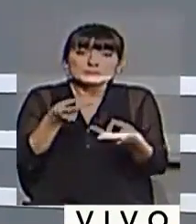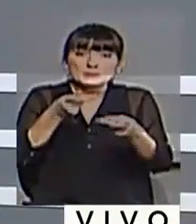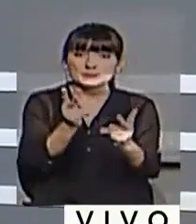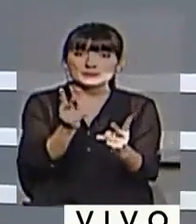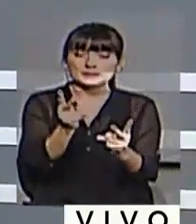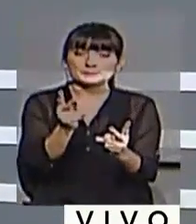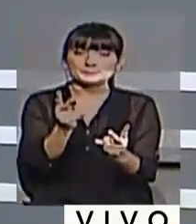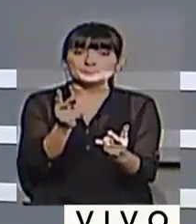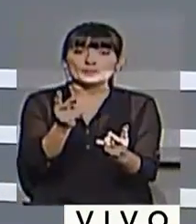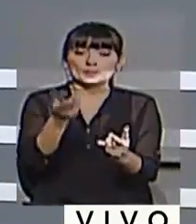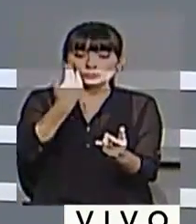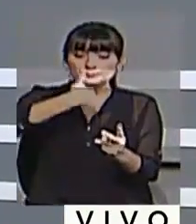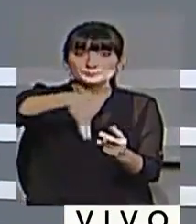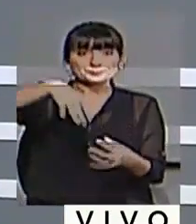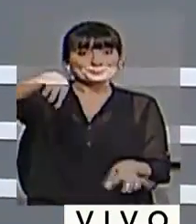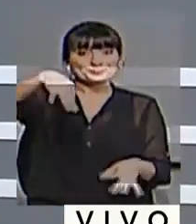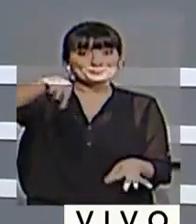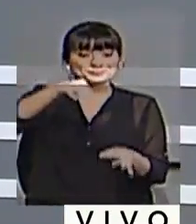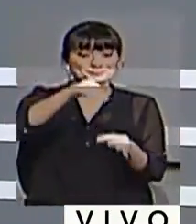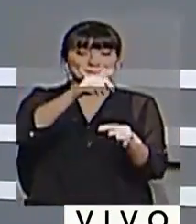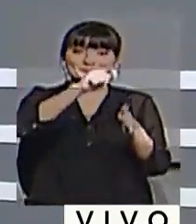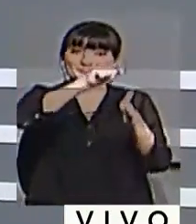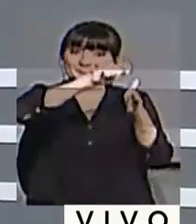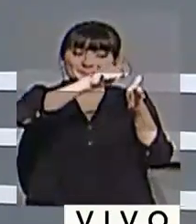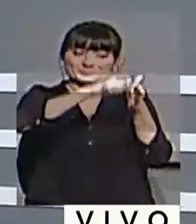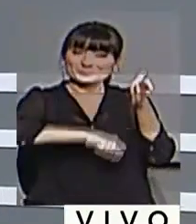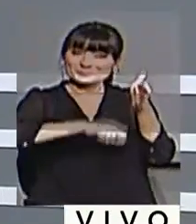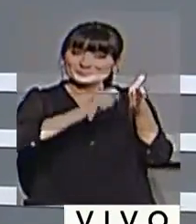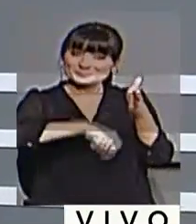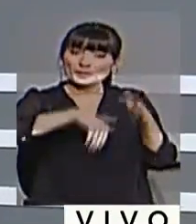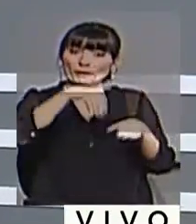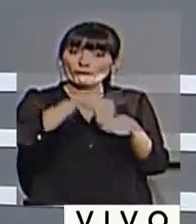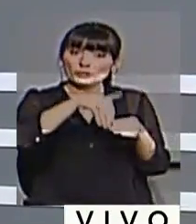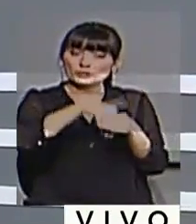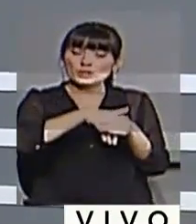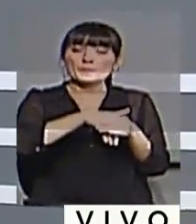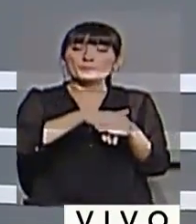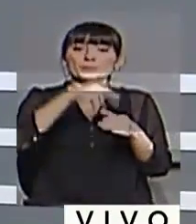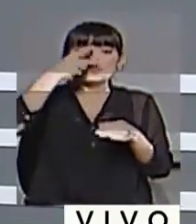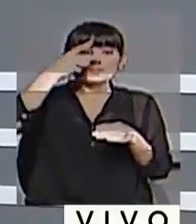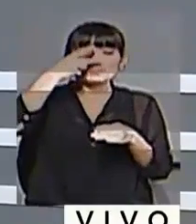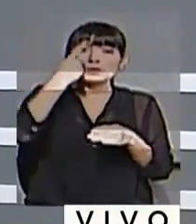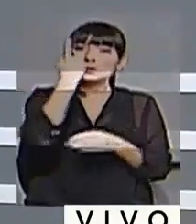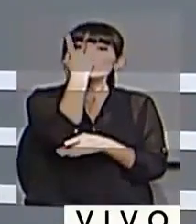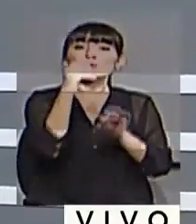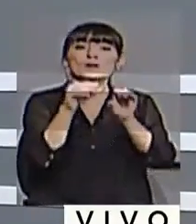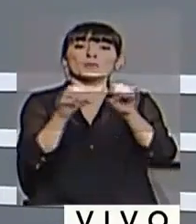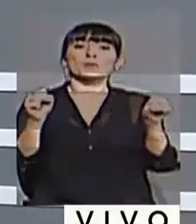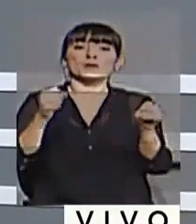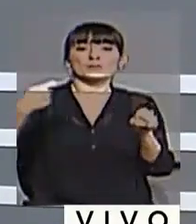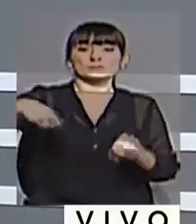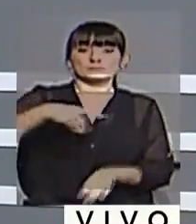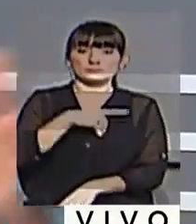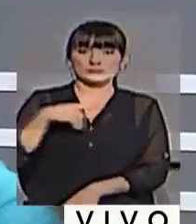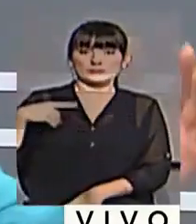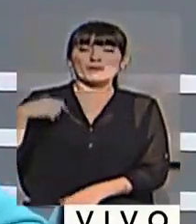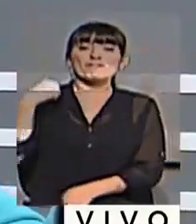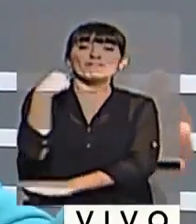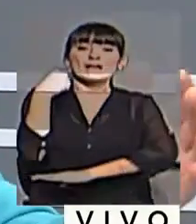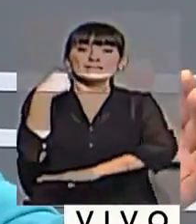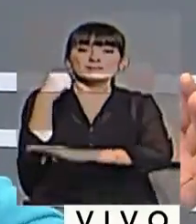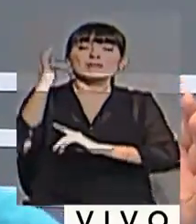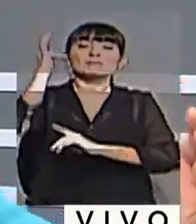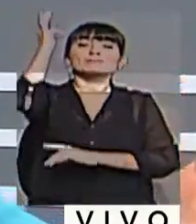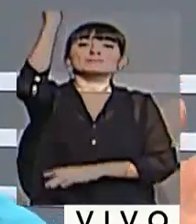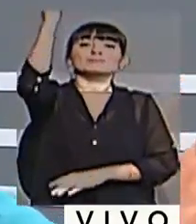que nosotros en la papeleta en noviembre tengamos un acuerdo parlamentario que es la base para proyectar esto. Correcto. Y que expresemos